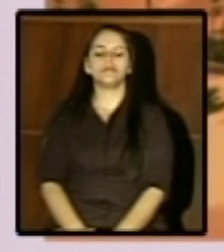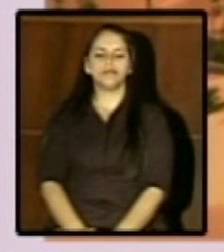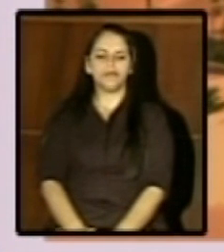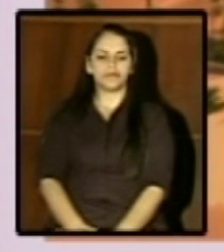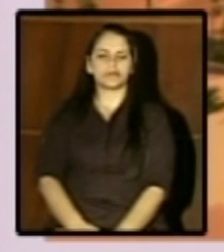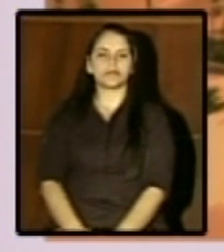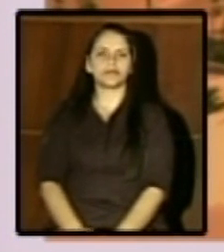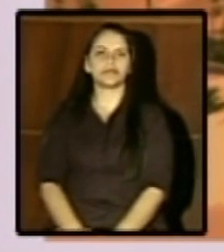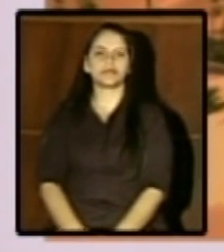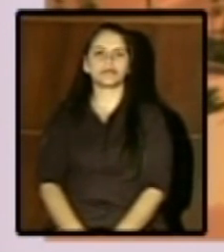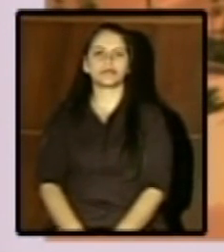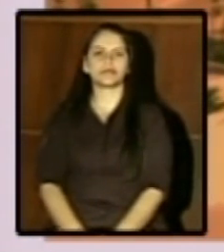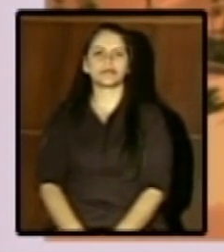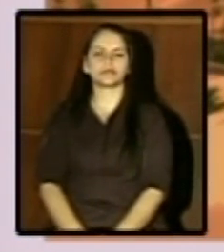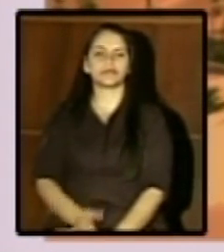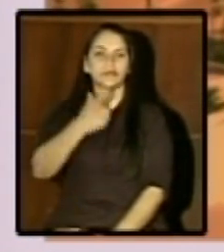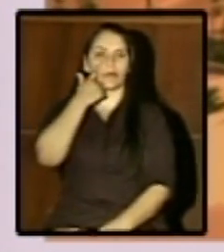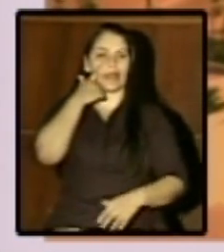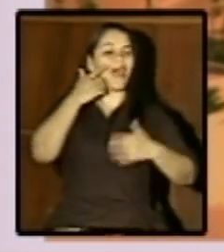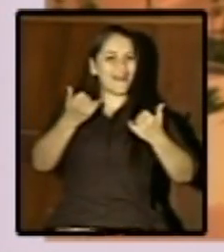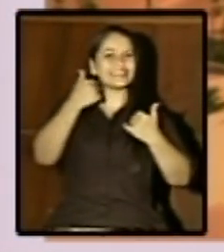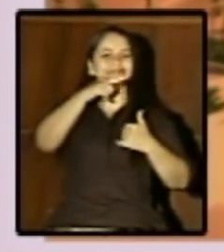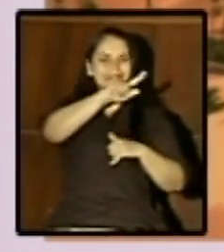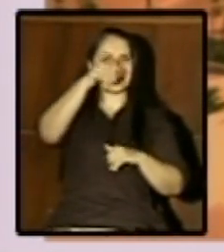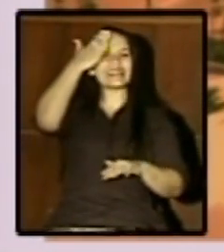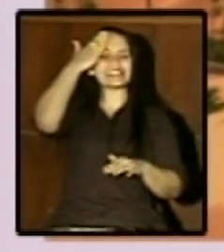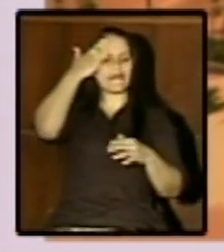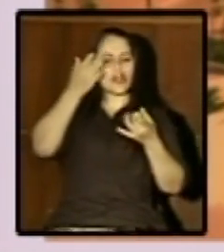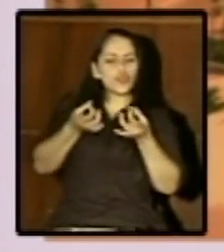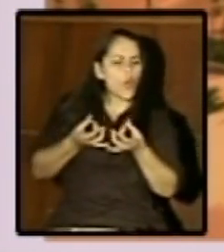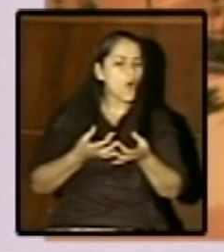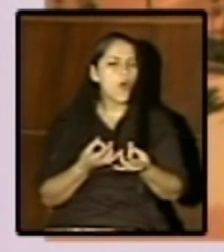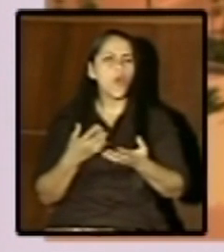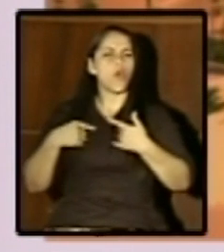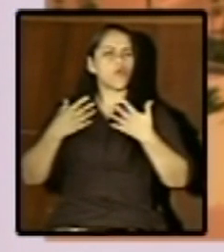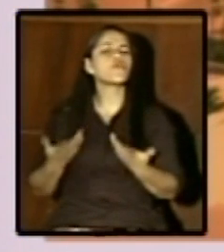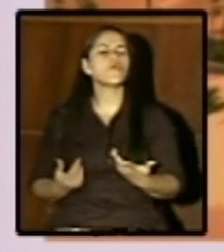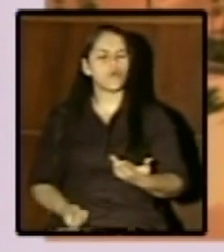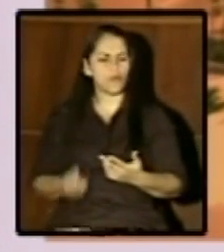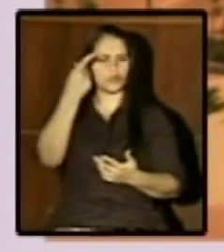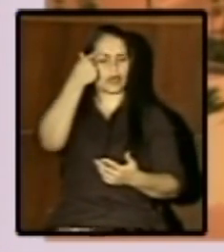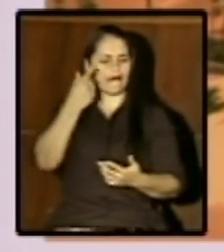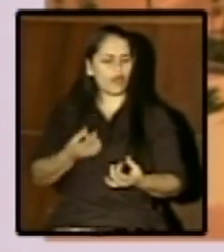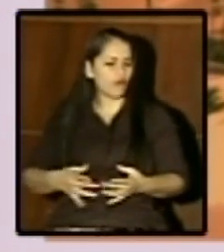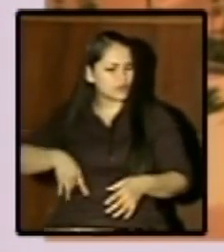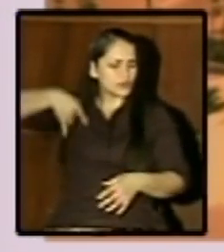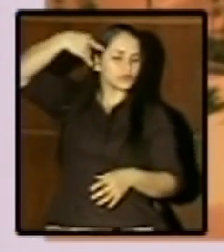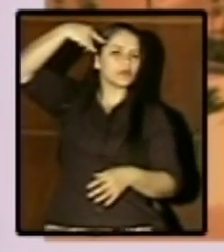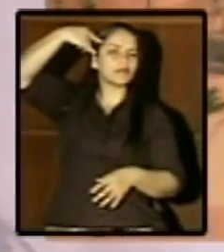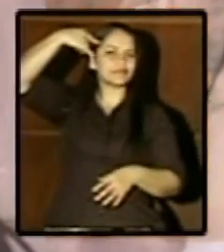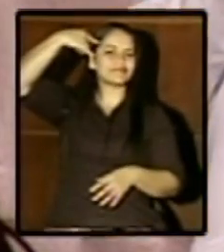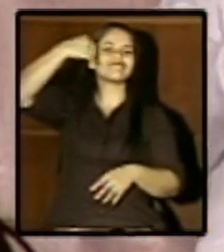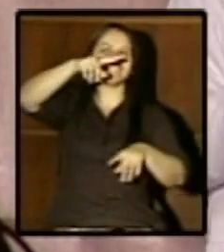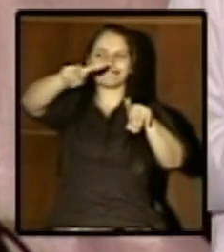ya más o menos tenemos una idea de cómo se genera un estímulo doloroso, de periférico a central y cómo